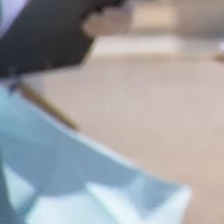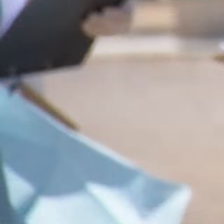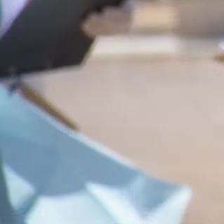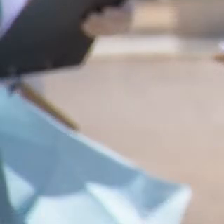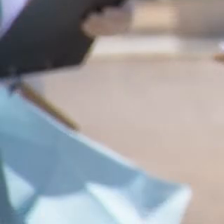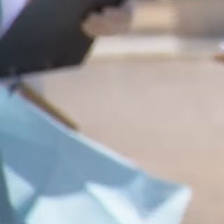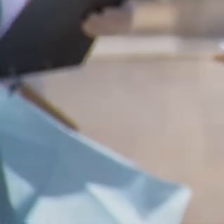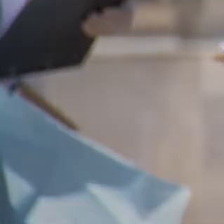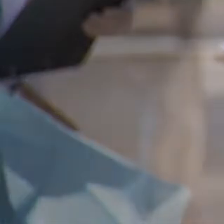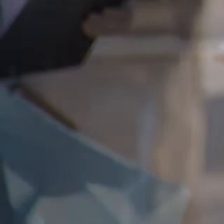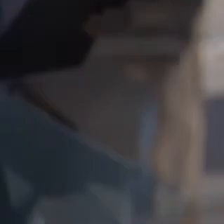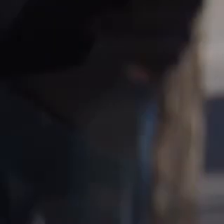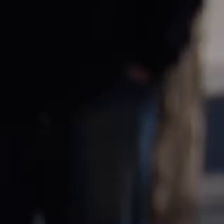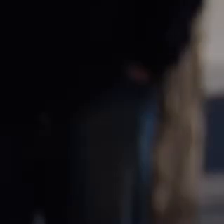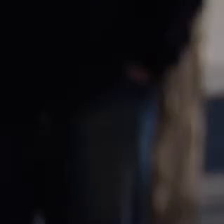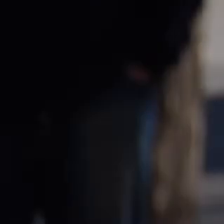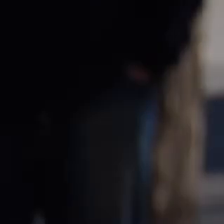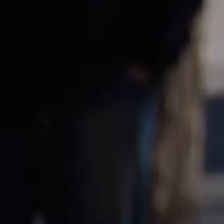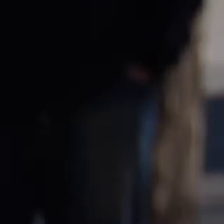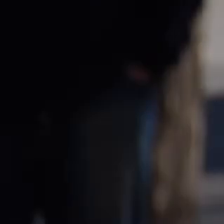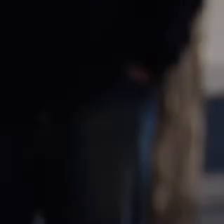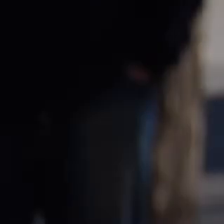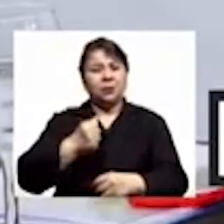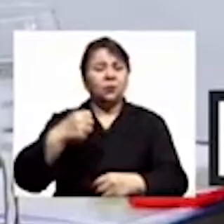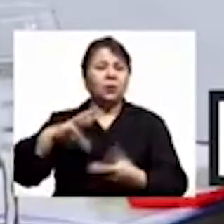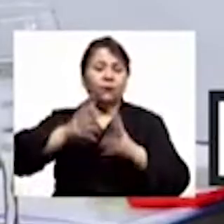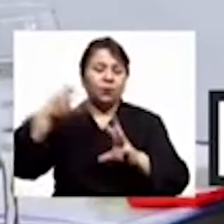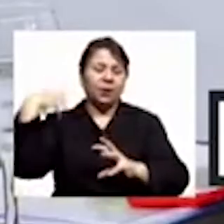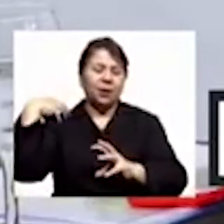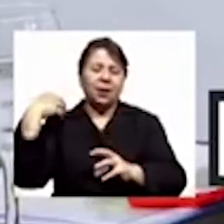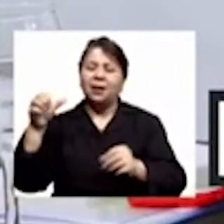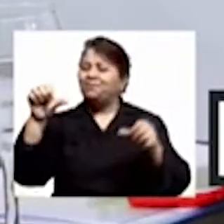en mal estado general, descompensado.